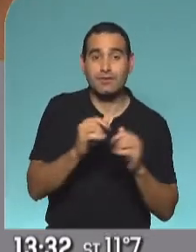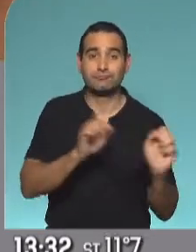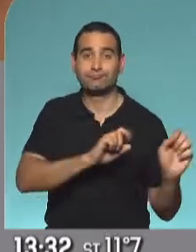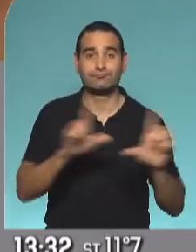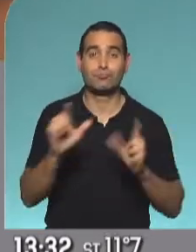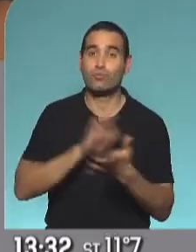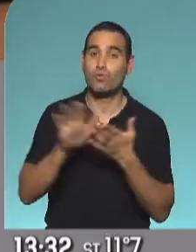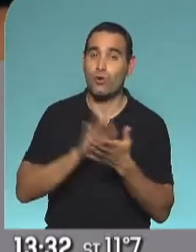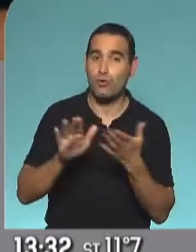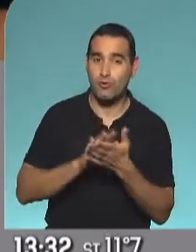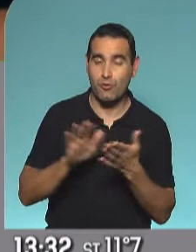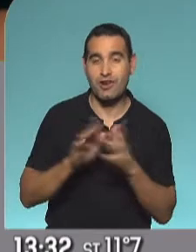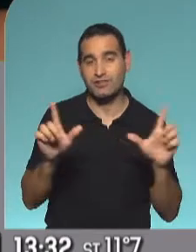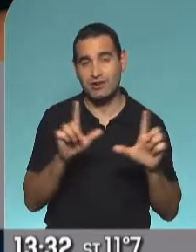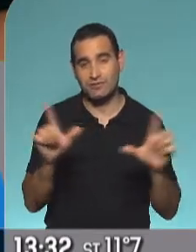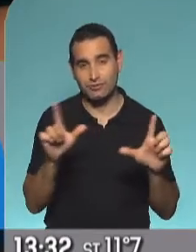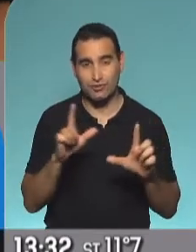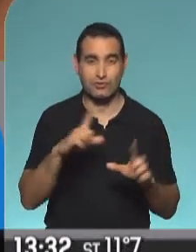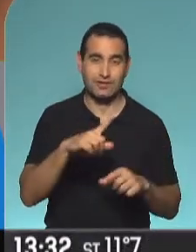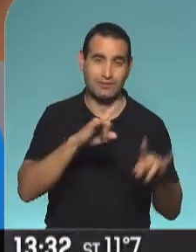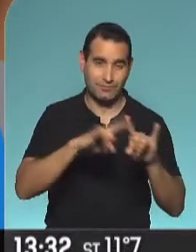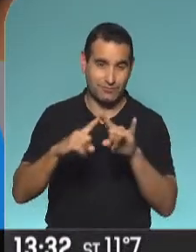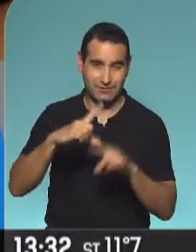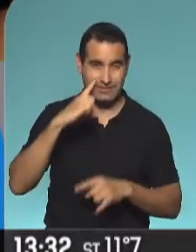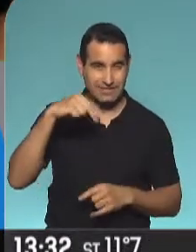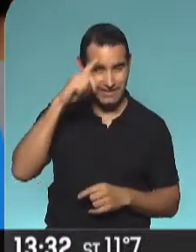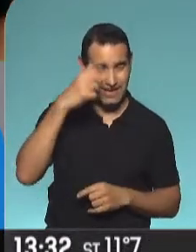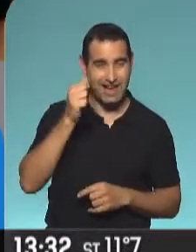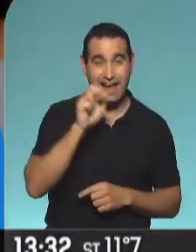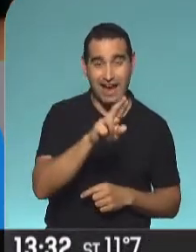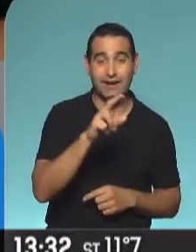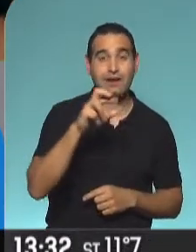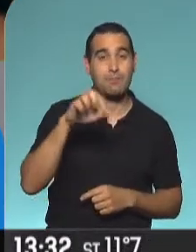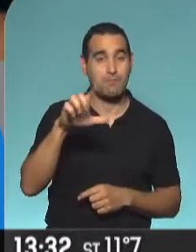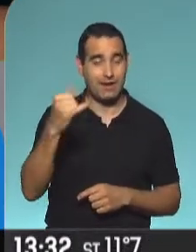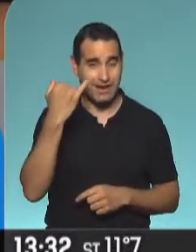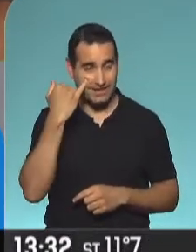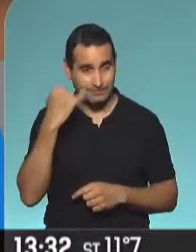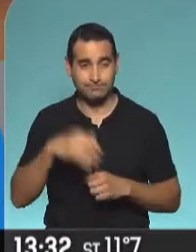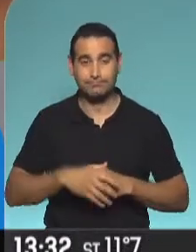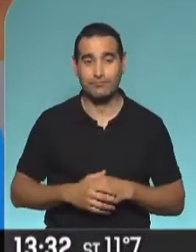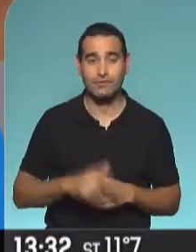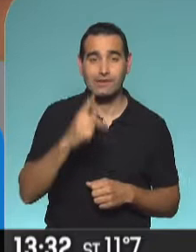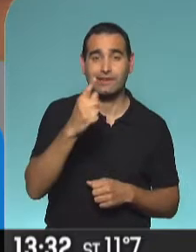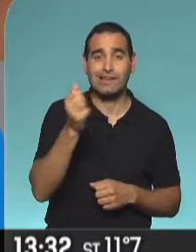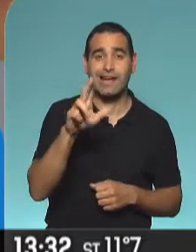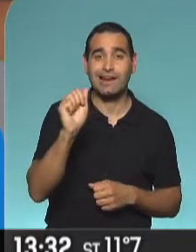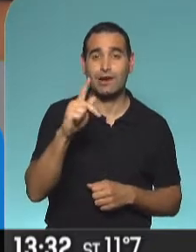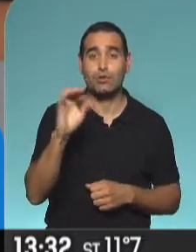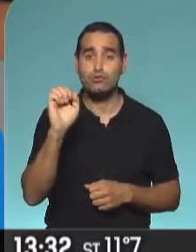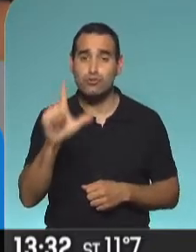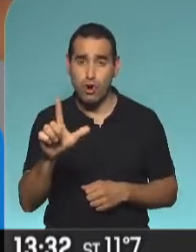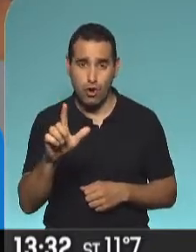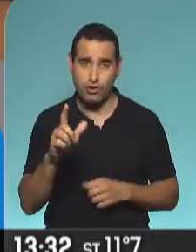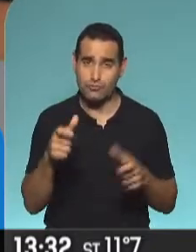de Cinear en televisión y en Cinear Play a partir de mañana. Estamos hablando de Caracol, la película de Saula Benavente, con protagónico de